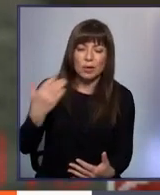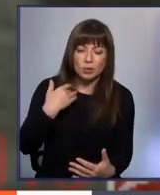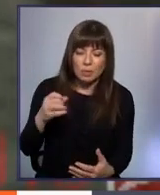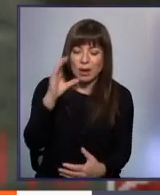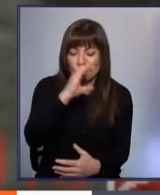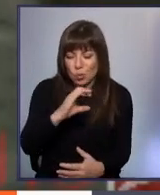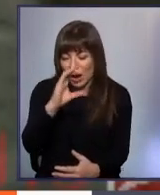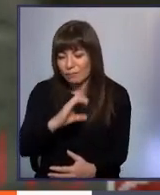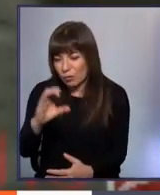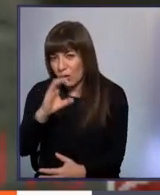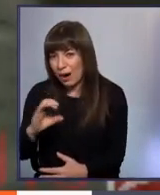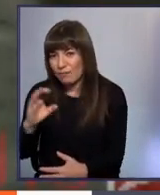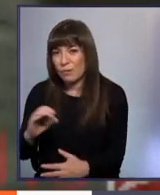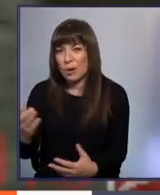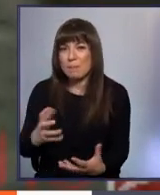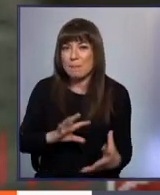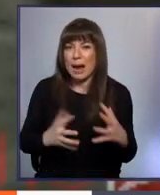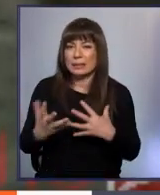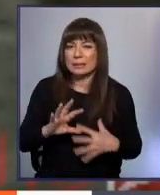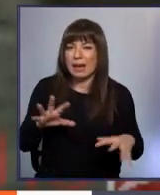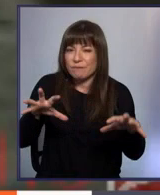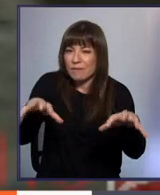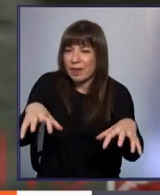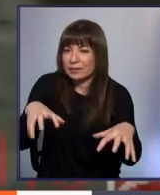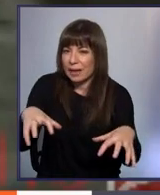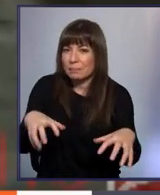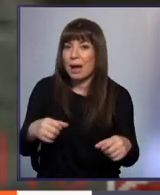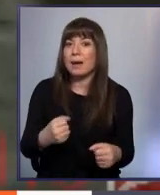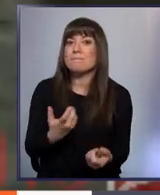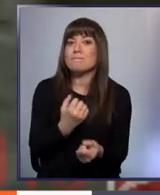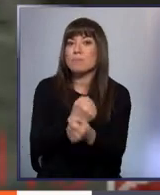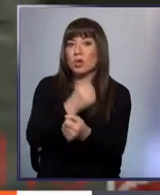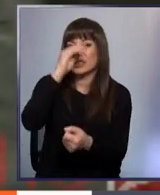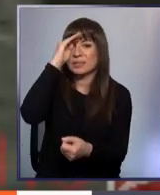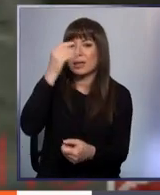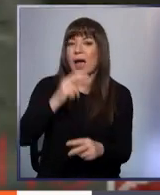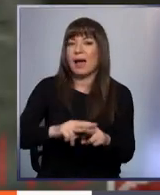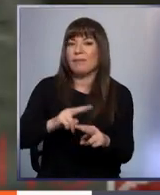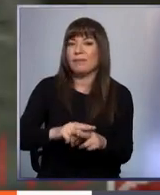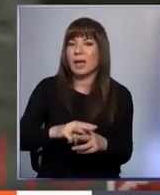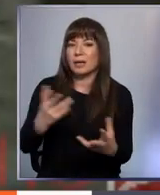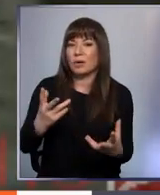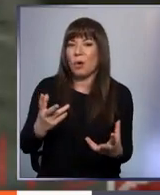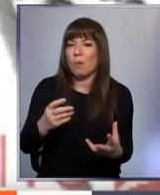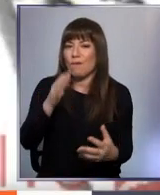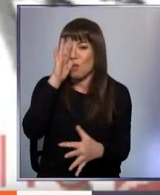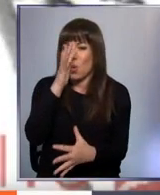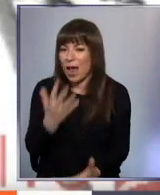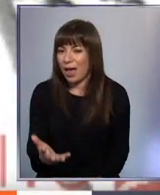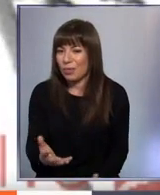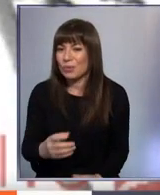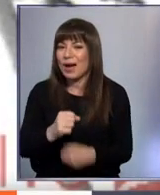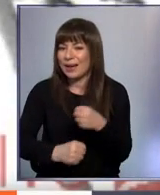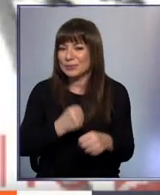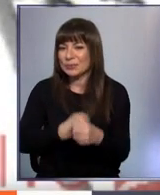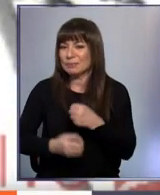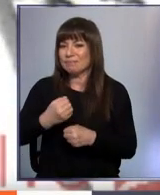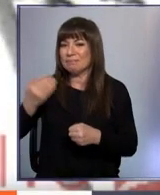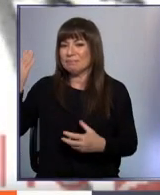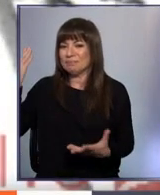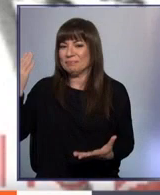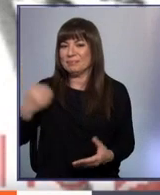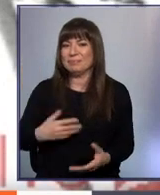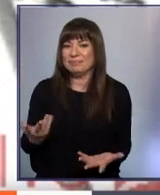Se decían fantasmas y que a las policías las habían dejado en ridículo por más de 2 años. ¿Cuán largos hicieron estos pasos para quienes